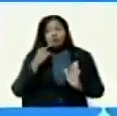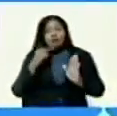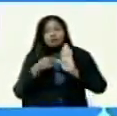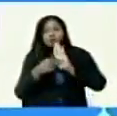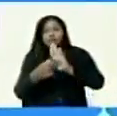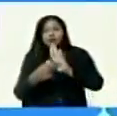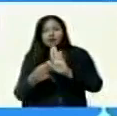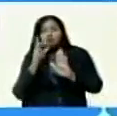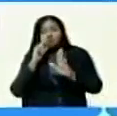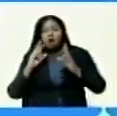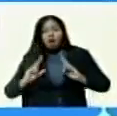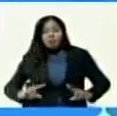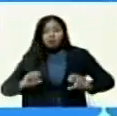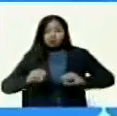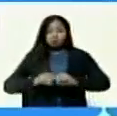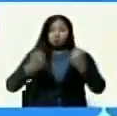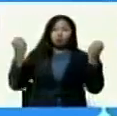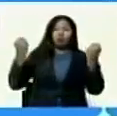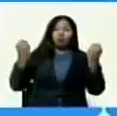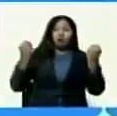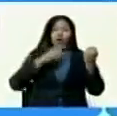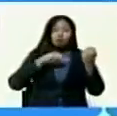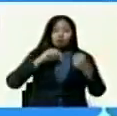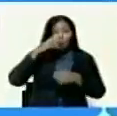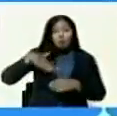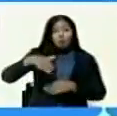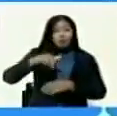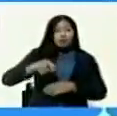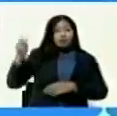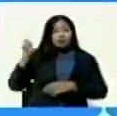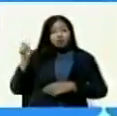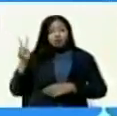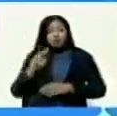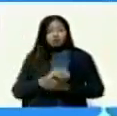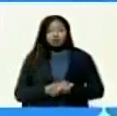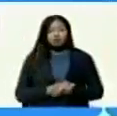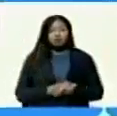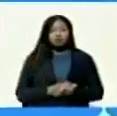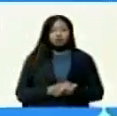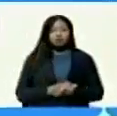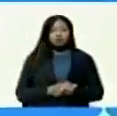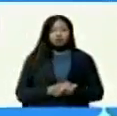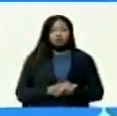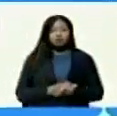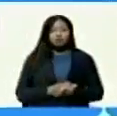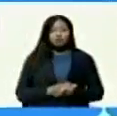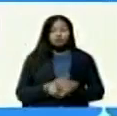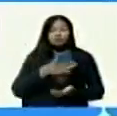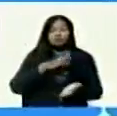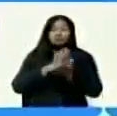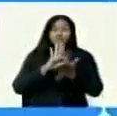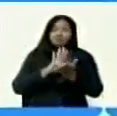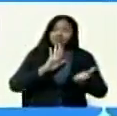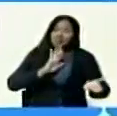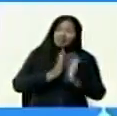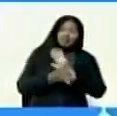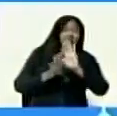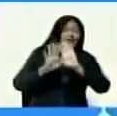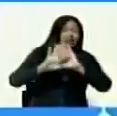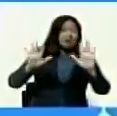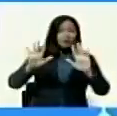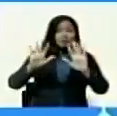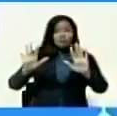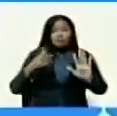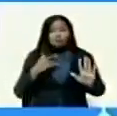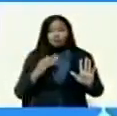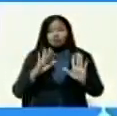lesa humanidad contra toda la población venezolana. Que desistan de esos caminos y se encaucen en